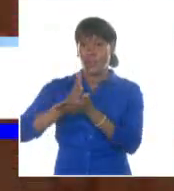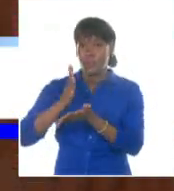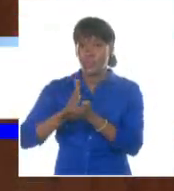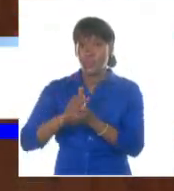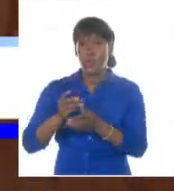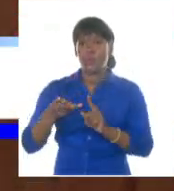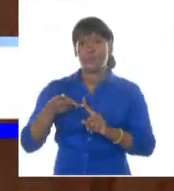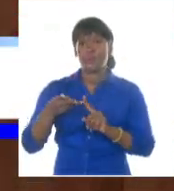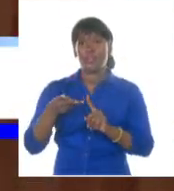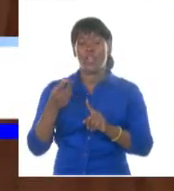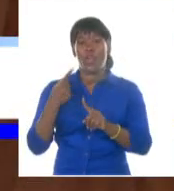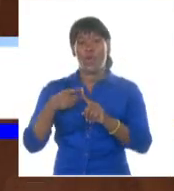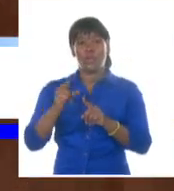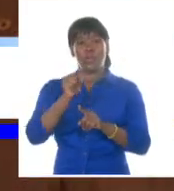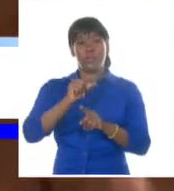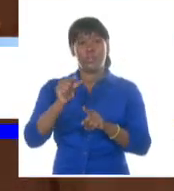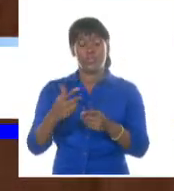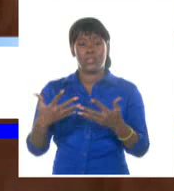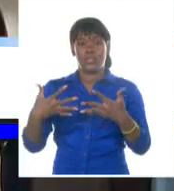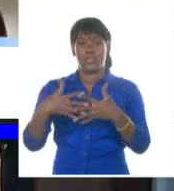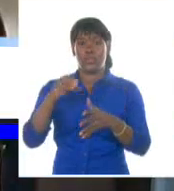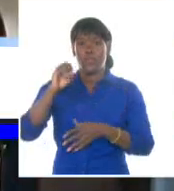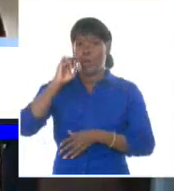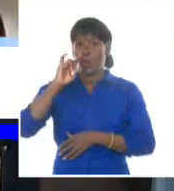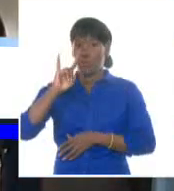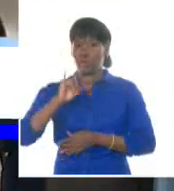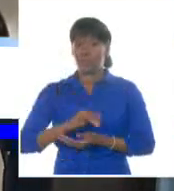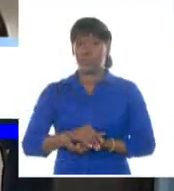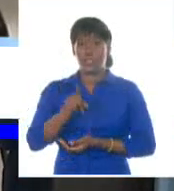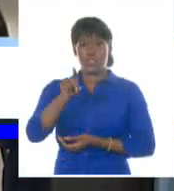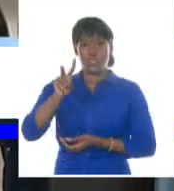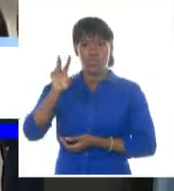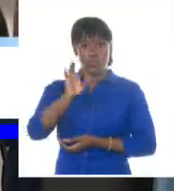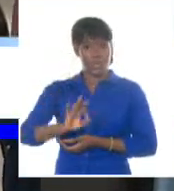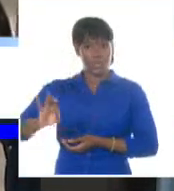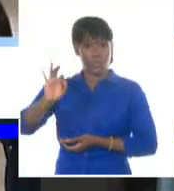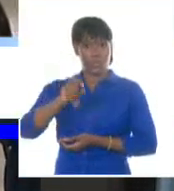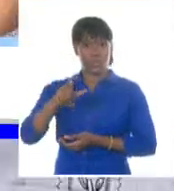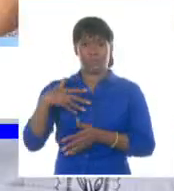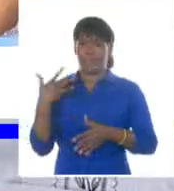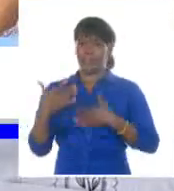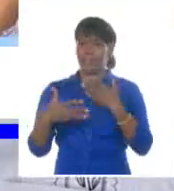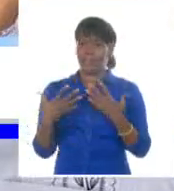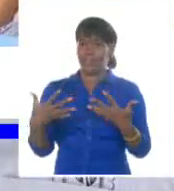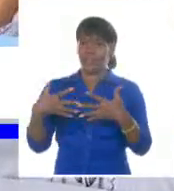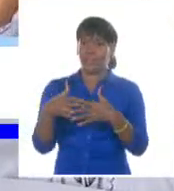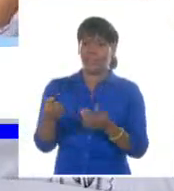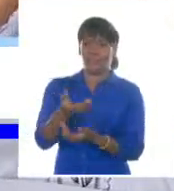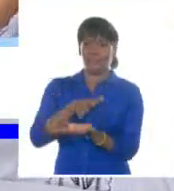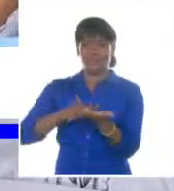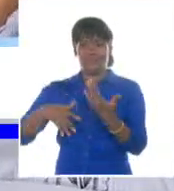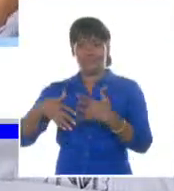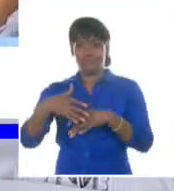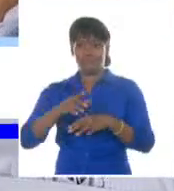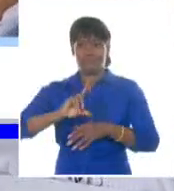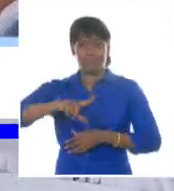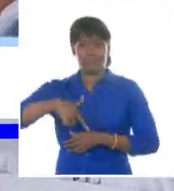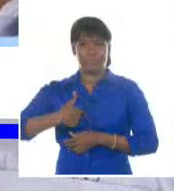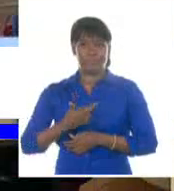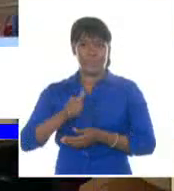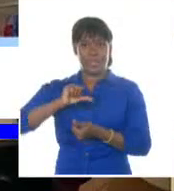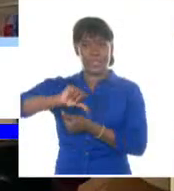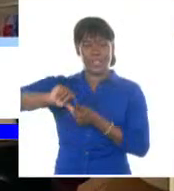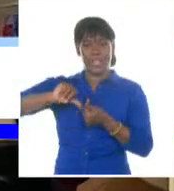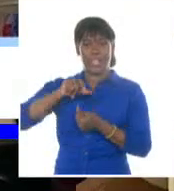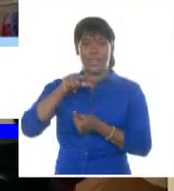de Naciones Unidas. Este 12 de octubre, Día de la Resistencia Indígena y la Diversidad Cultural Latinoamericana y Caribeña, se dieron a conocer los